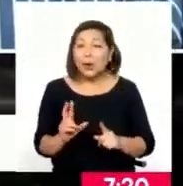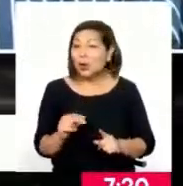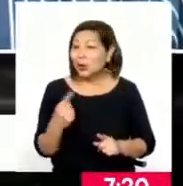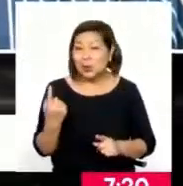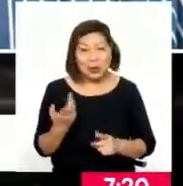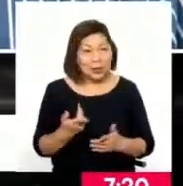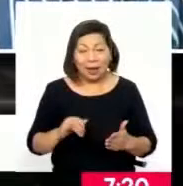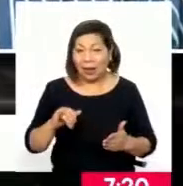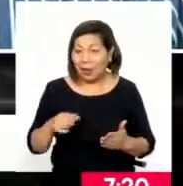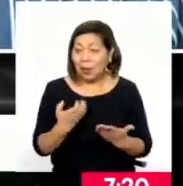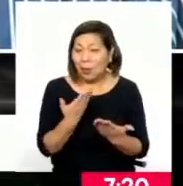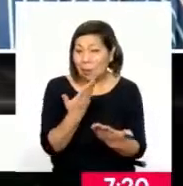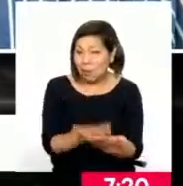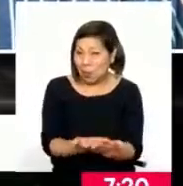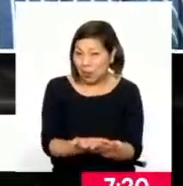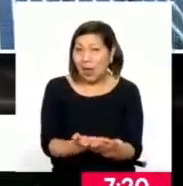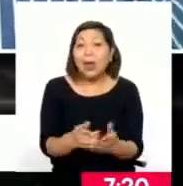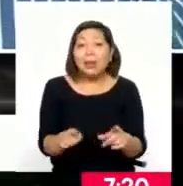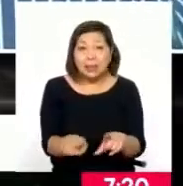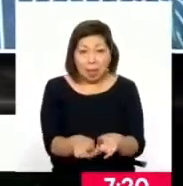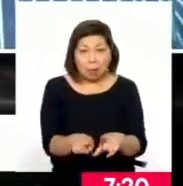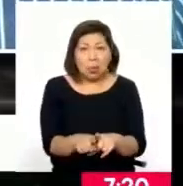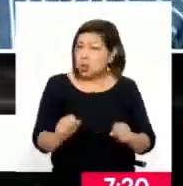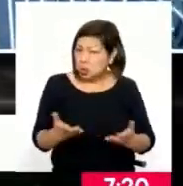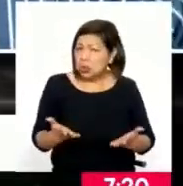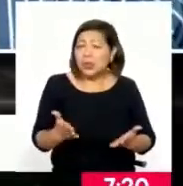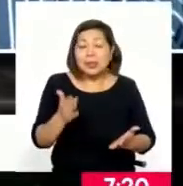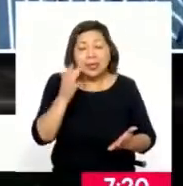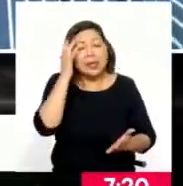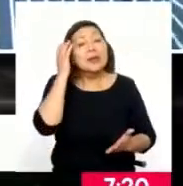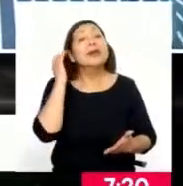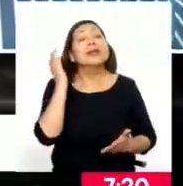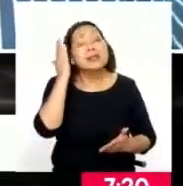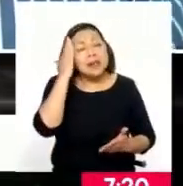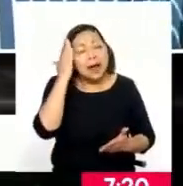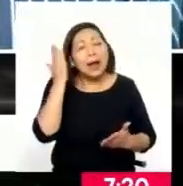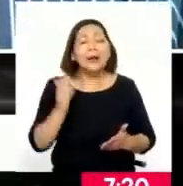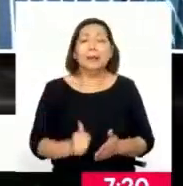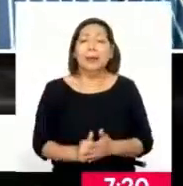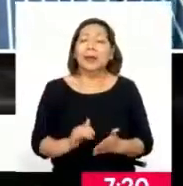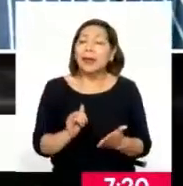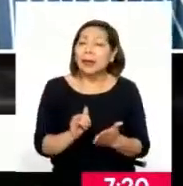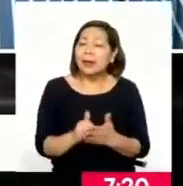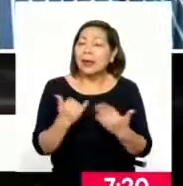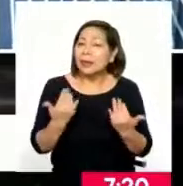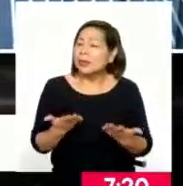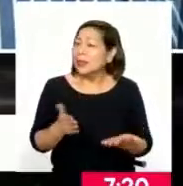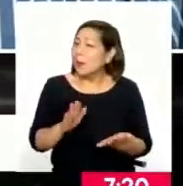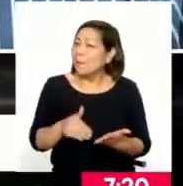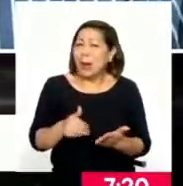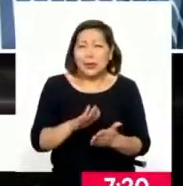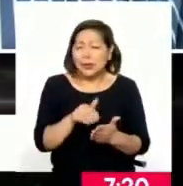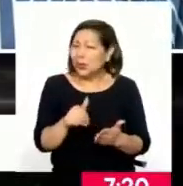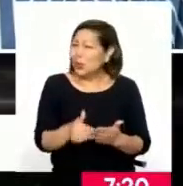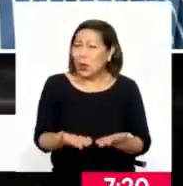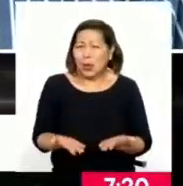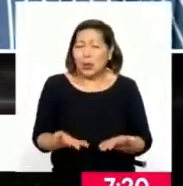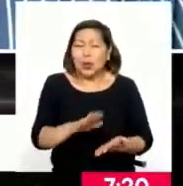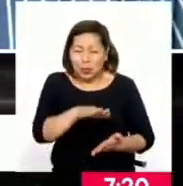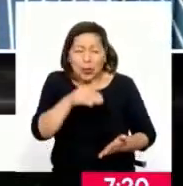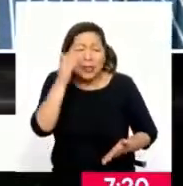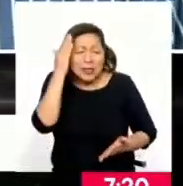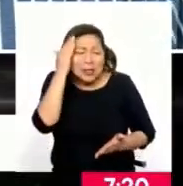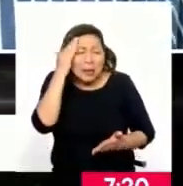solo porque el Ejecutivo ponga, sino también de modo espontáneo, antes de que esto le hace daño a todos. Nosotros sabemos